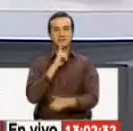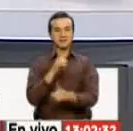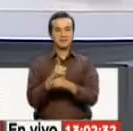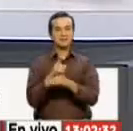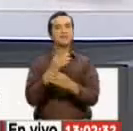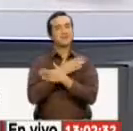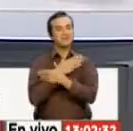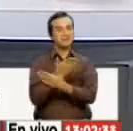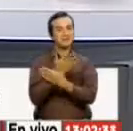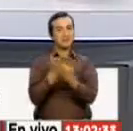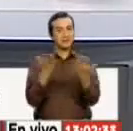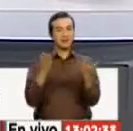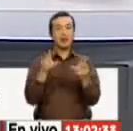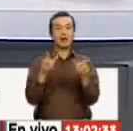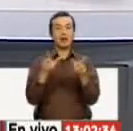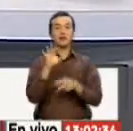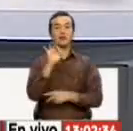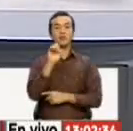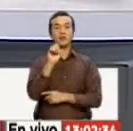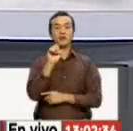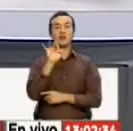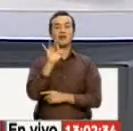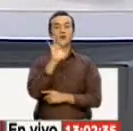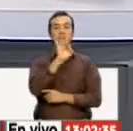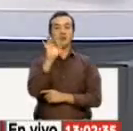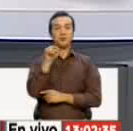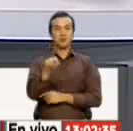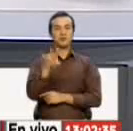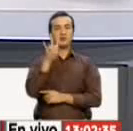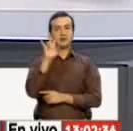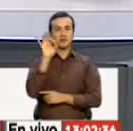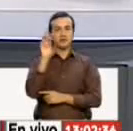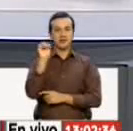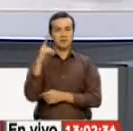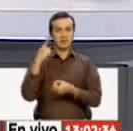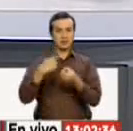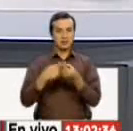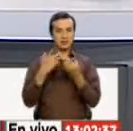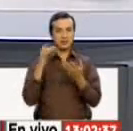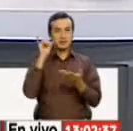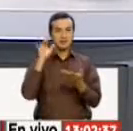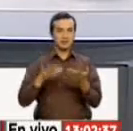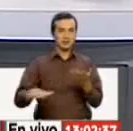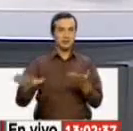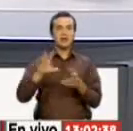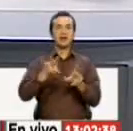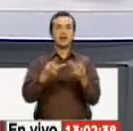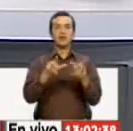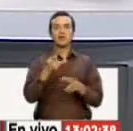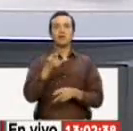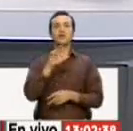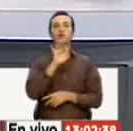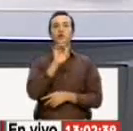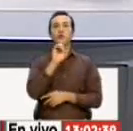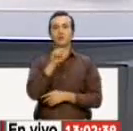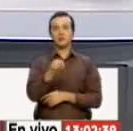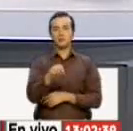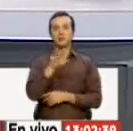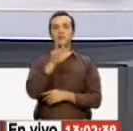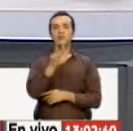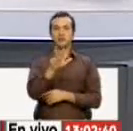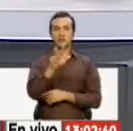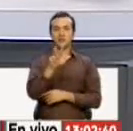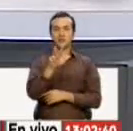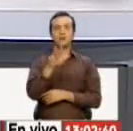Ecuador. Recuerde que Radio La Rumbera 99.7 FM para Quito y sus valles y Radio Alborada 90.3,